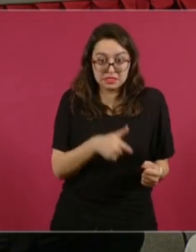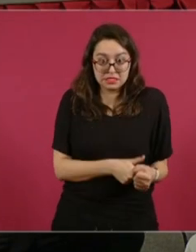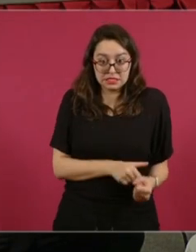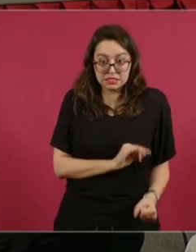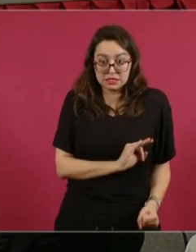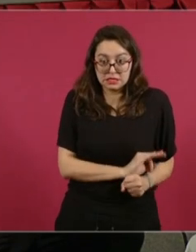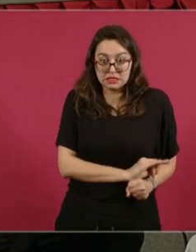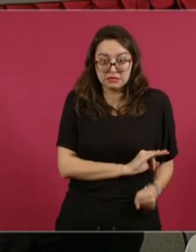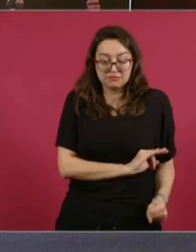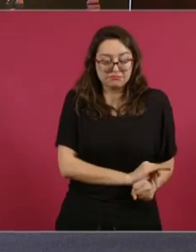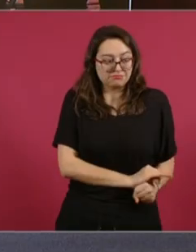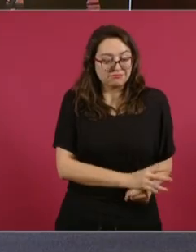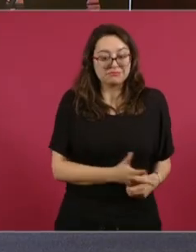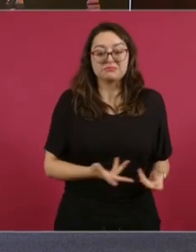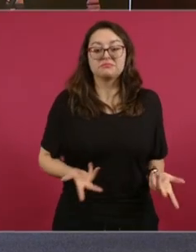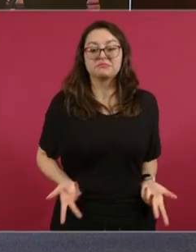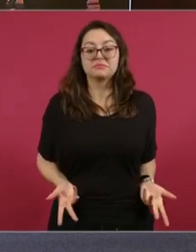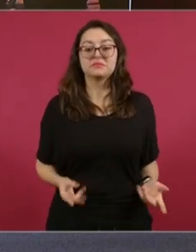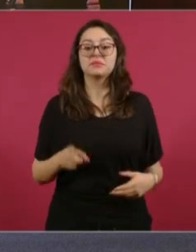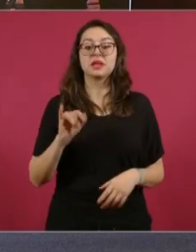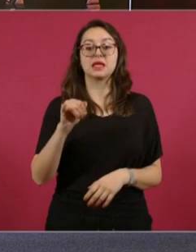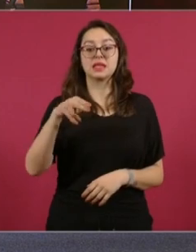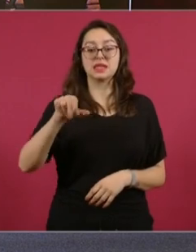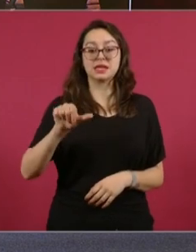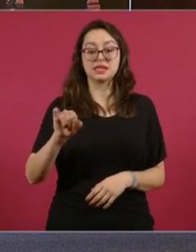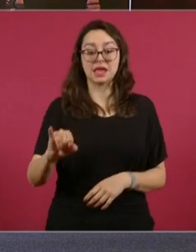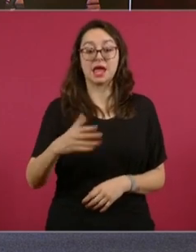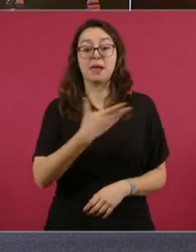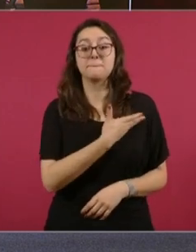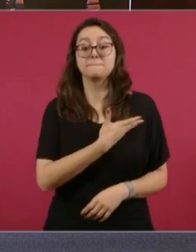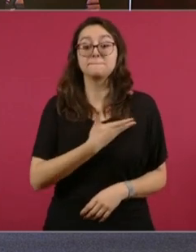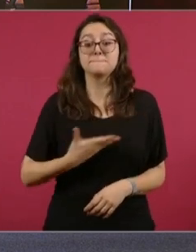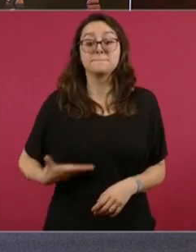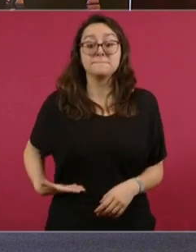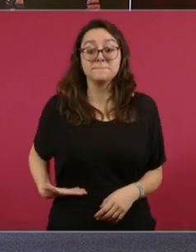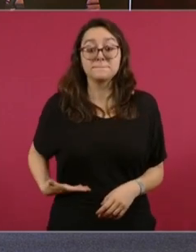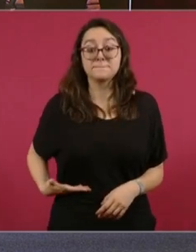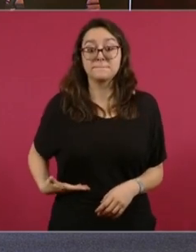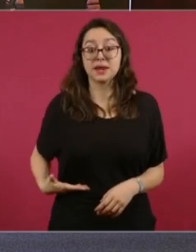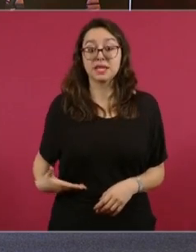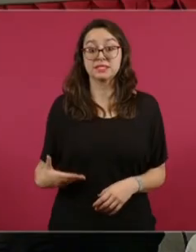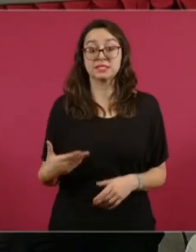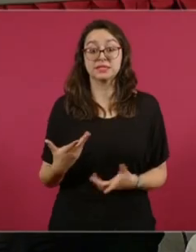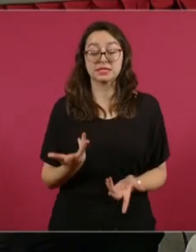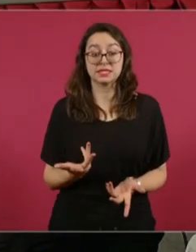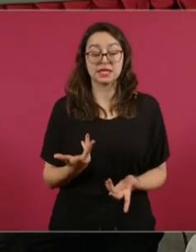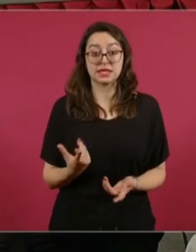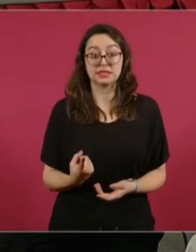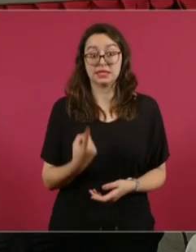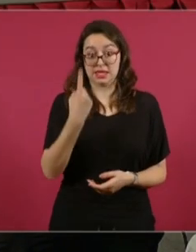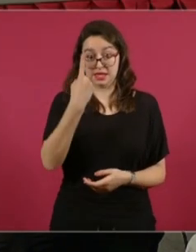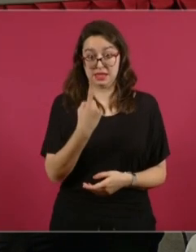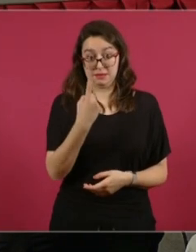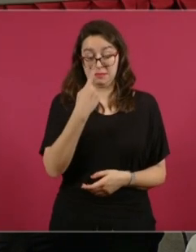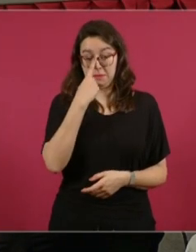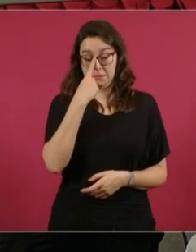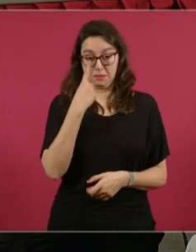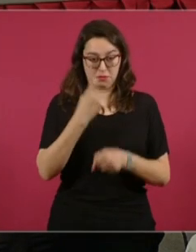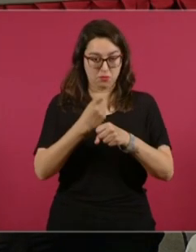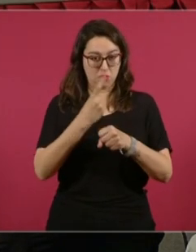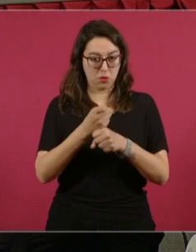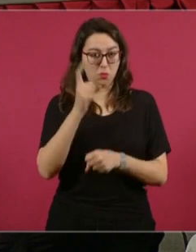INAI, antes incluso de acabar el cargo ya estaba en las listas plurinominales del entonces partido en el poder. Es decir,